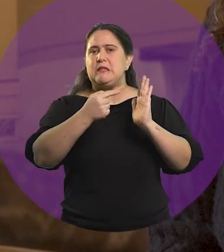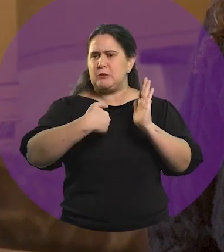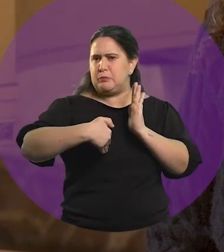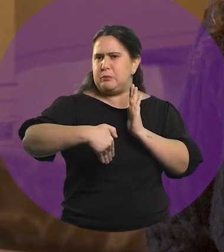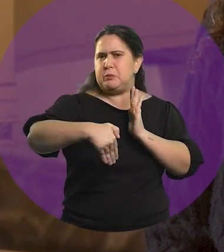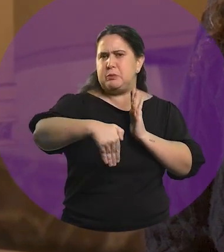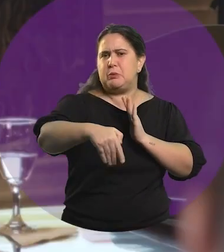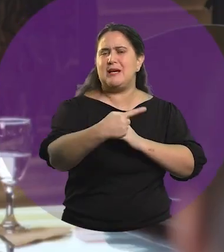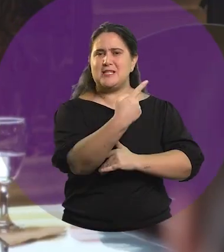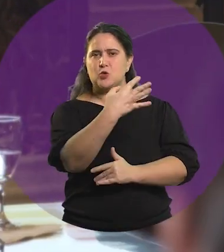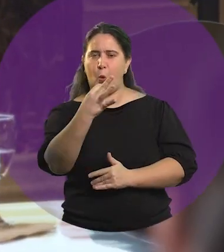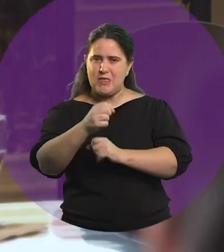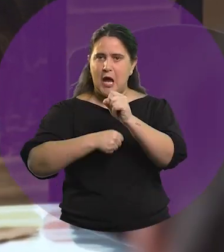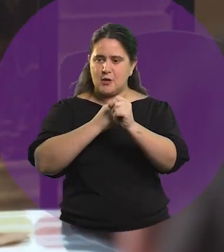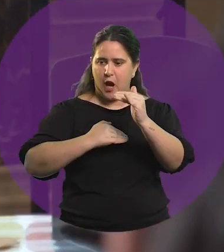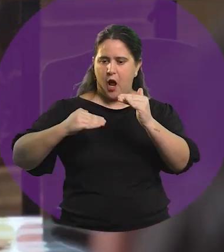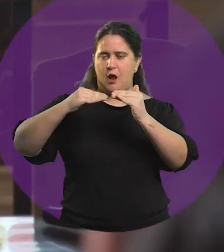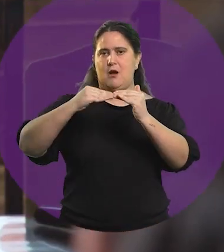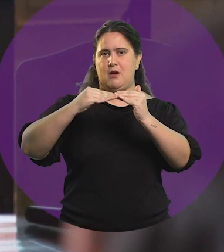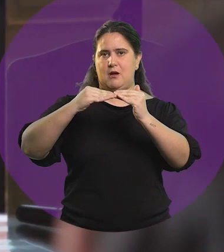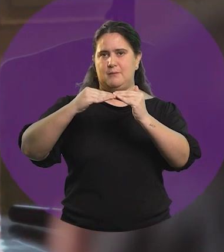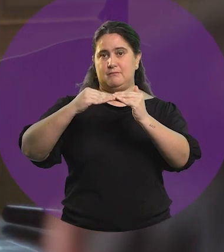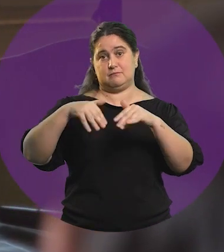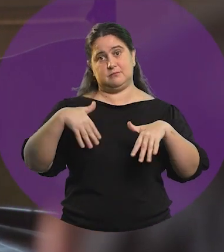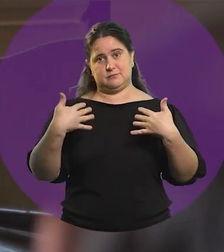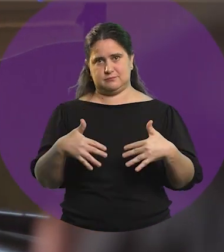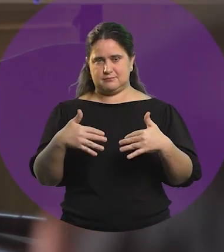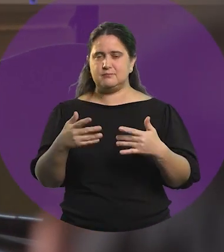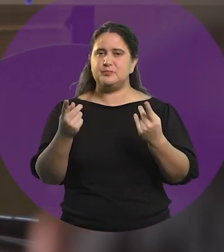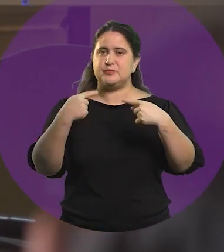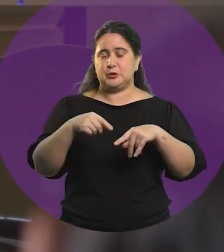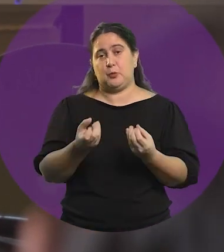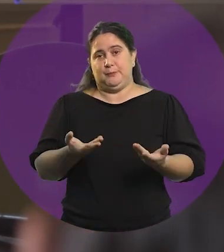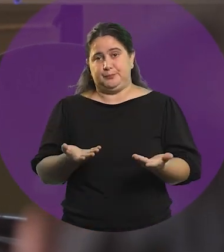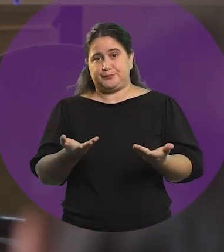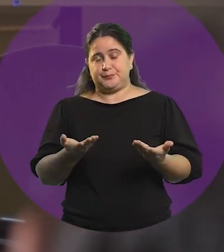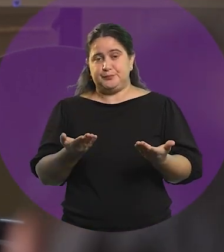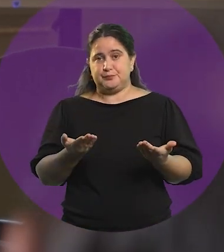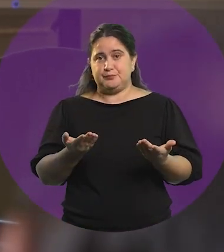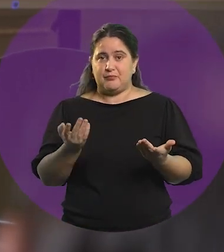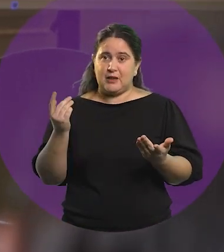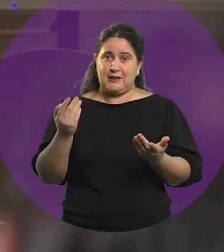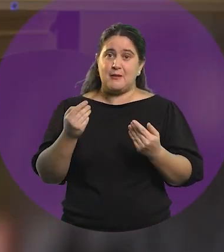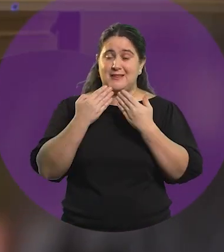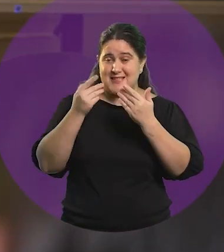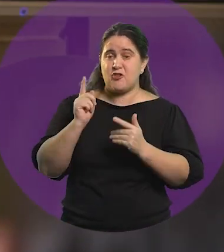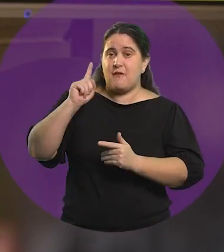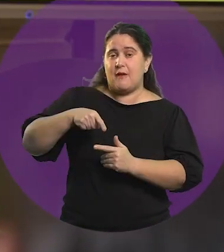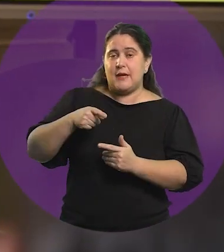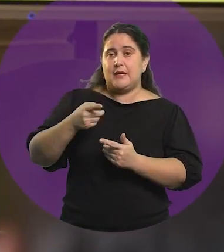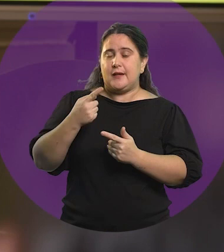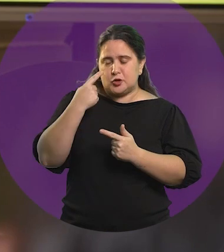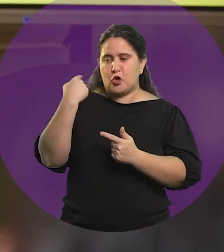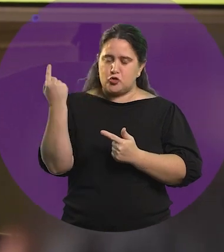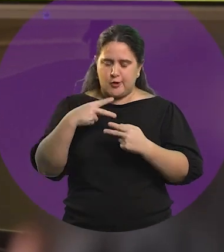dicen que faltan más de 150 años para que se cierre la brecha, ¿sí? Entonces, bueno, a raíz de eso fue que empezamos